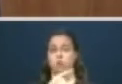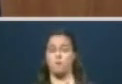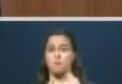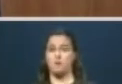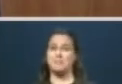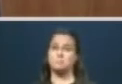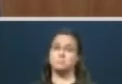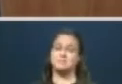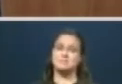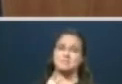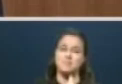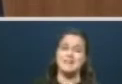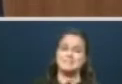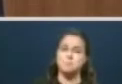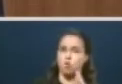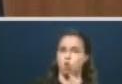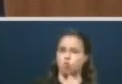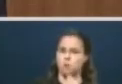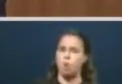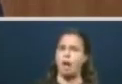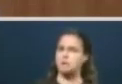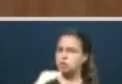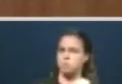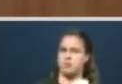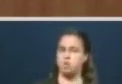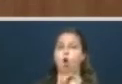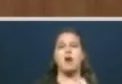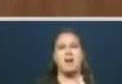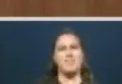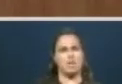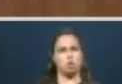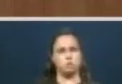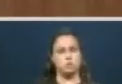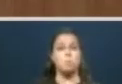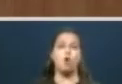servicio sin incrementos del coste o mantener esa calidad a un coste menor